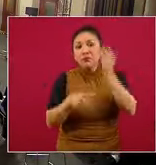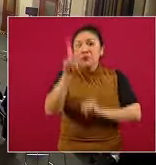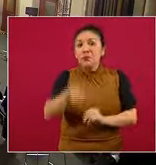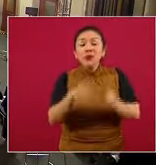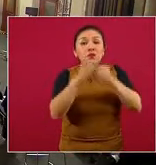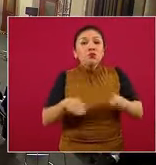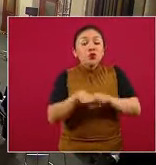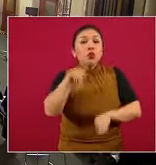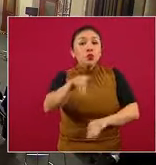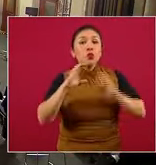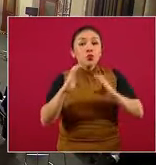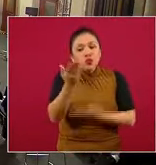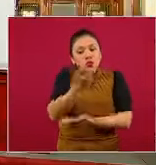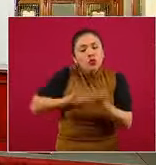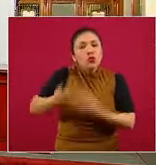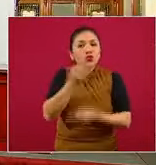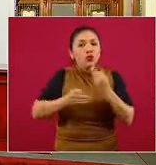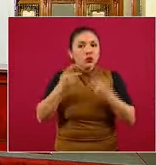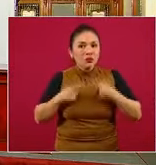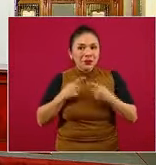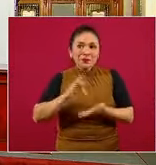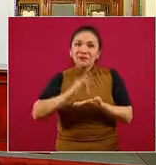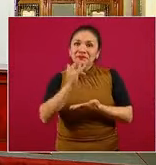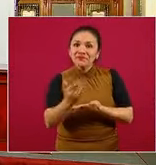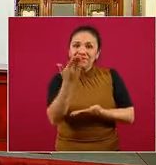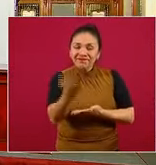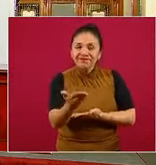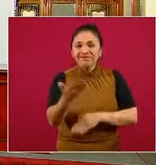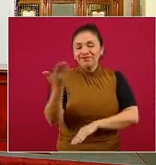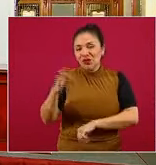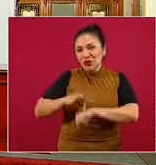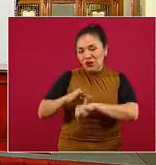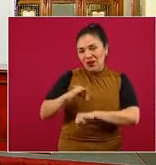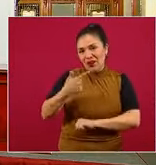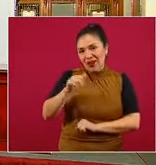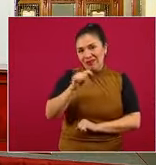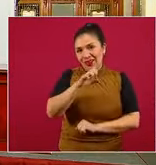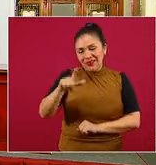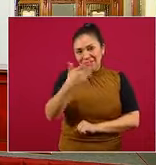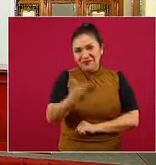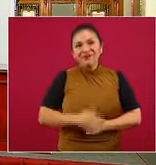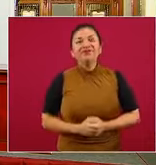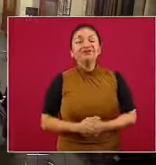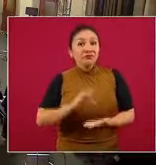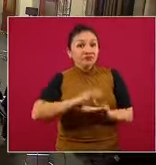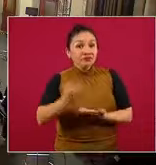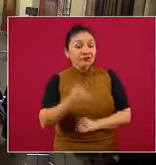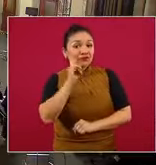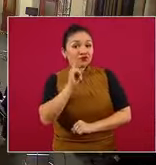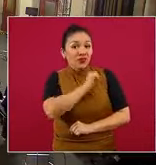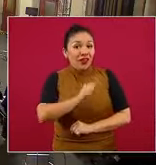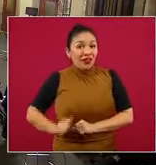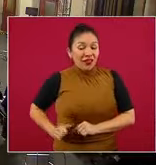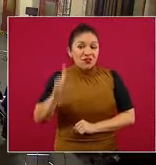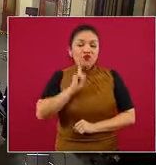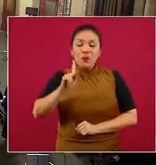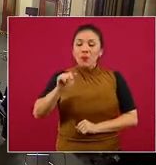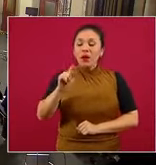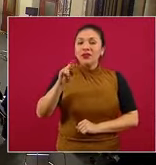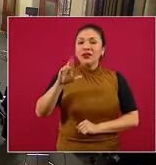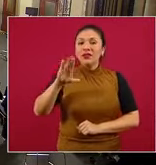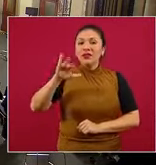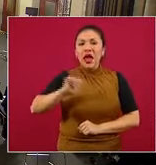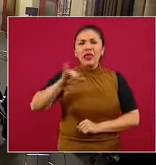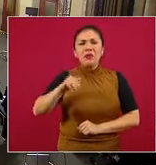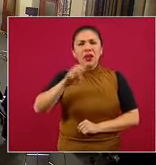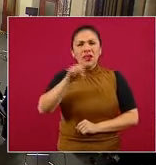importante cuidarnos entre todas y todos. Muchas gracias, doctor. Muchas gracias, alcaldesa Patricia Jimena Ortiz